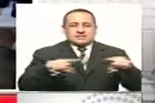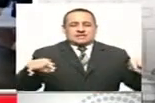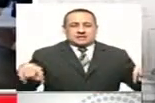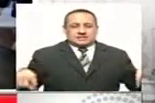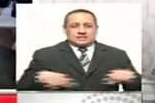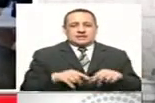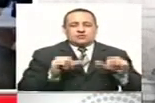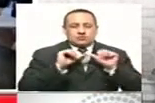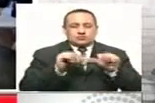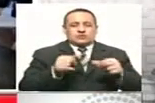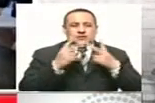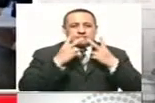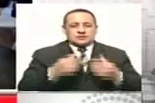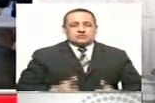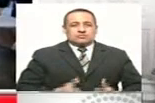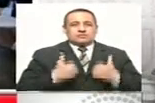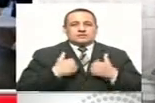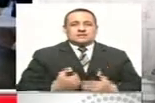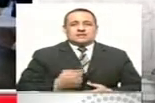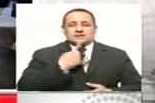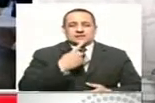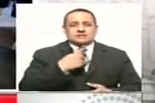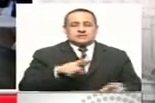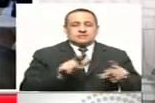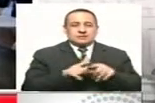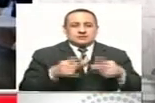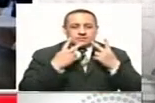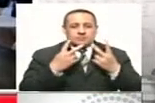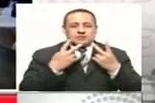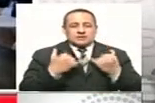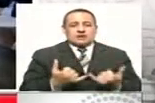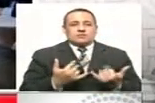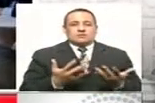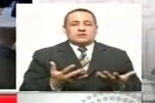La continuidad de la erradicación se va a ver,